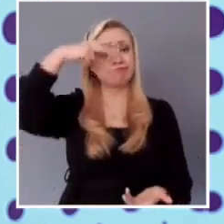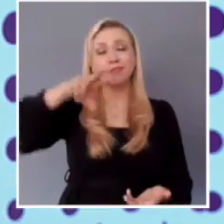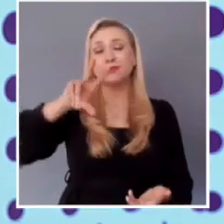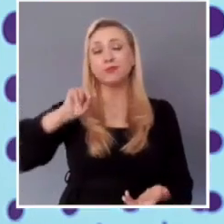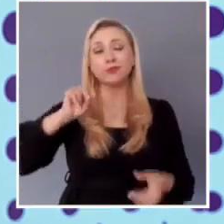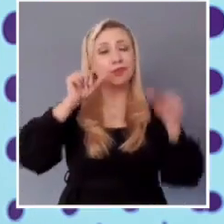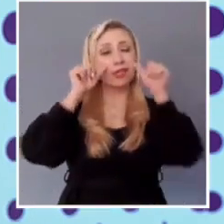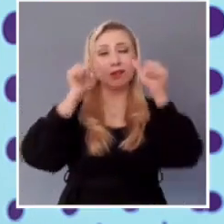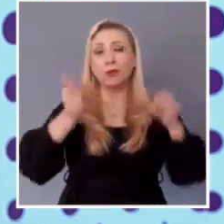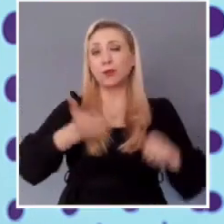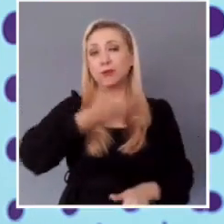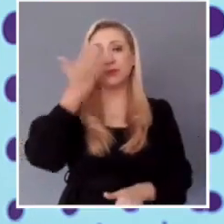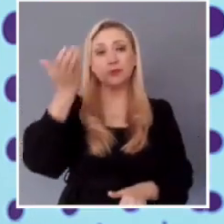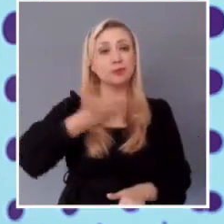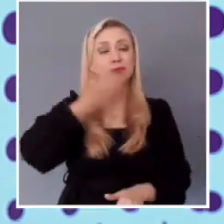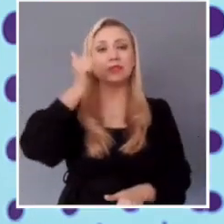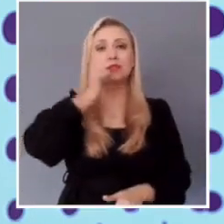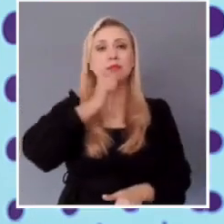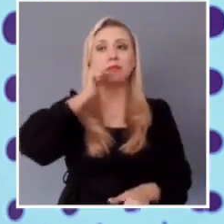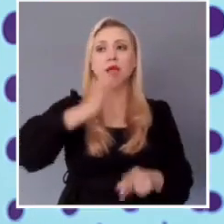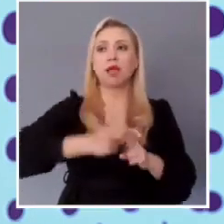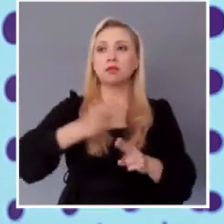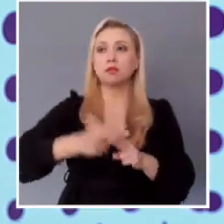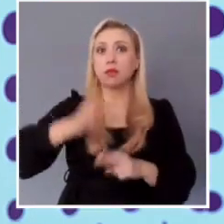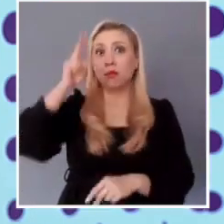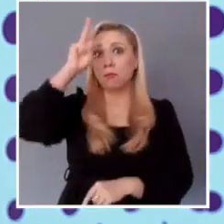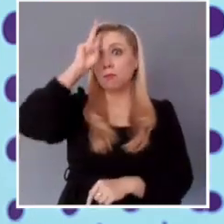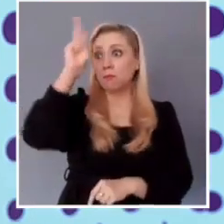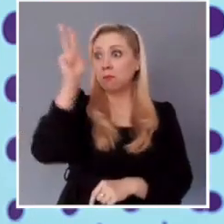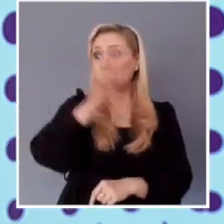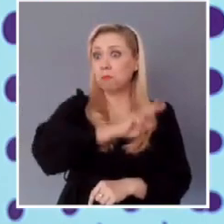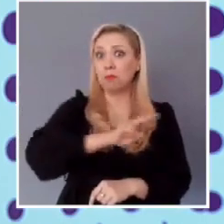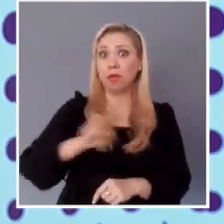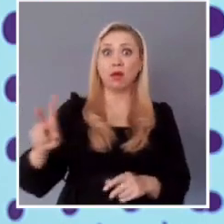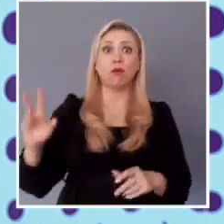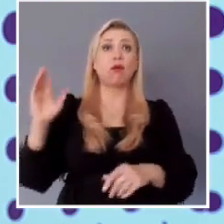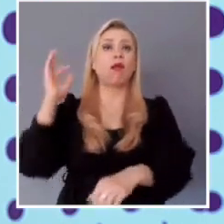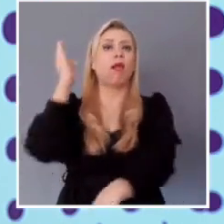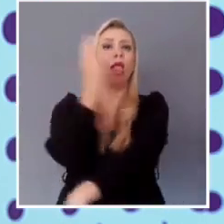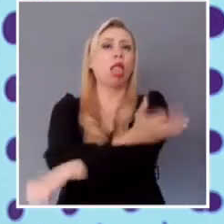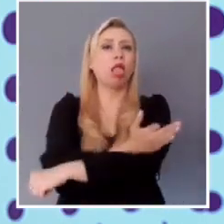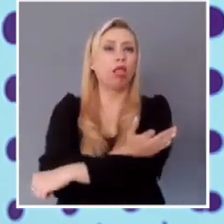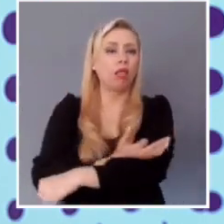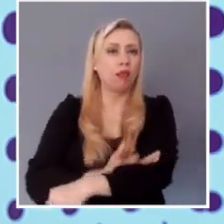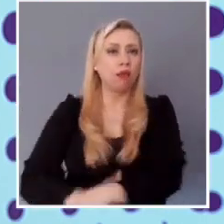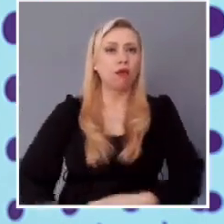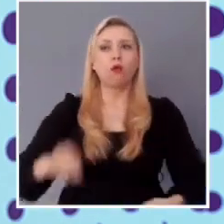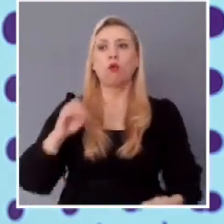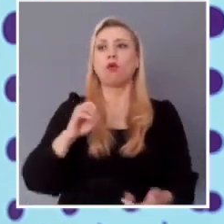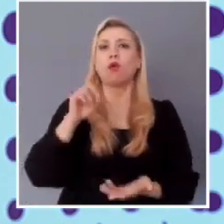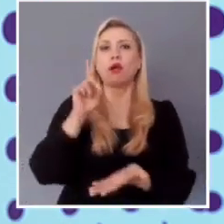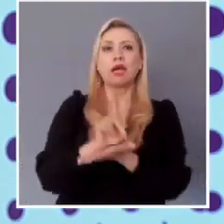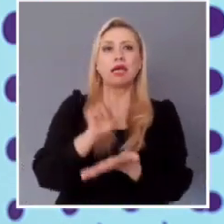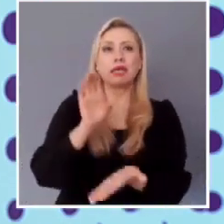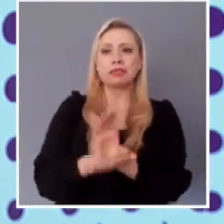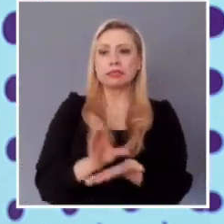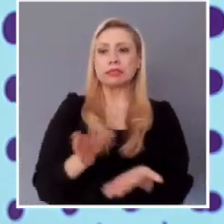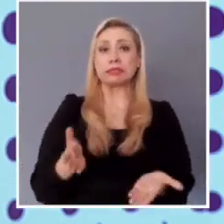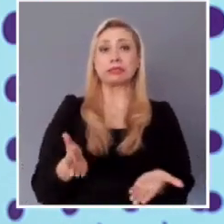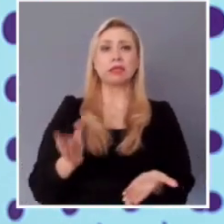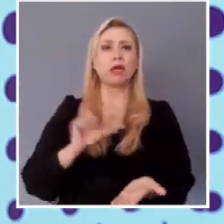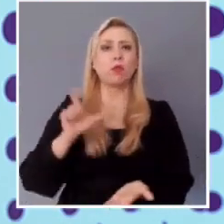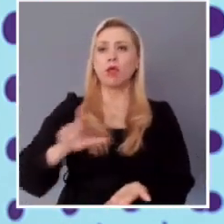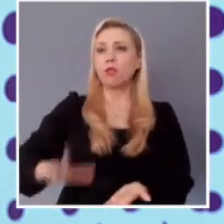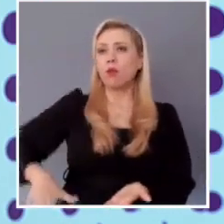manera habitual. Son más bien trastornos, diagnósticos de trastornos tardíos, de discapacidades también que nos damos cuenta ya en la edad adulta, en